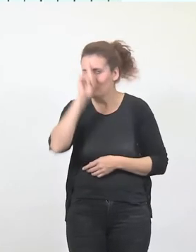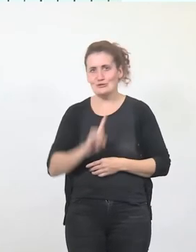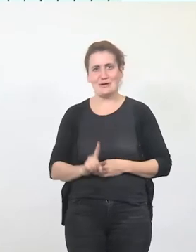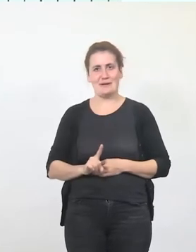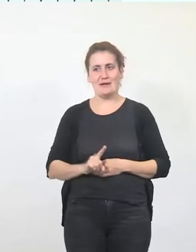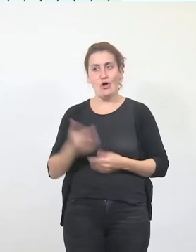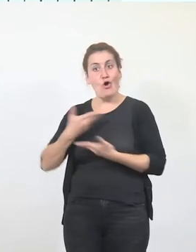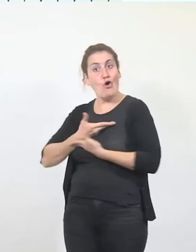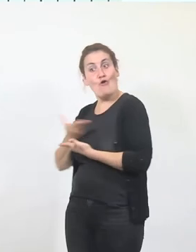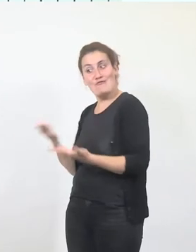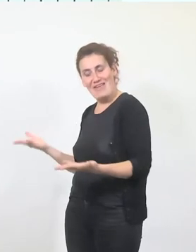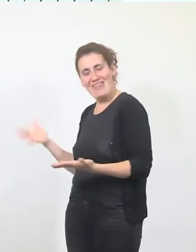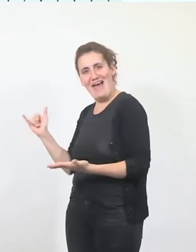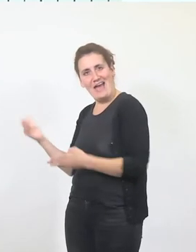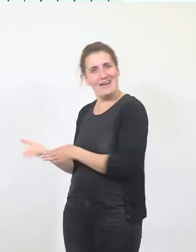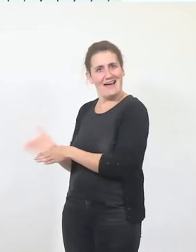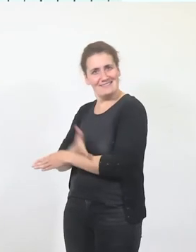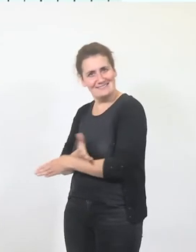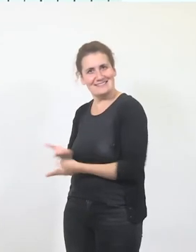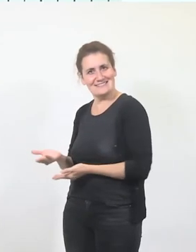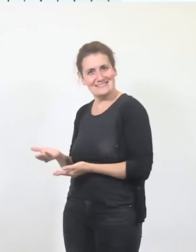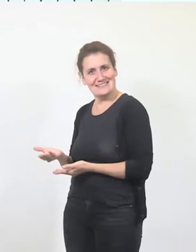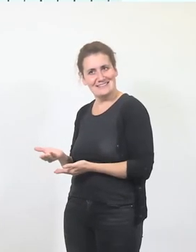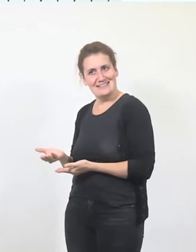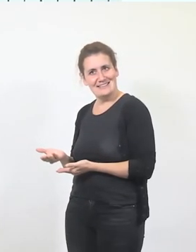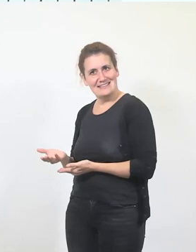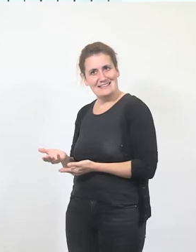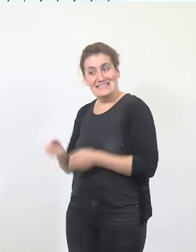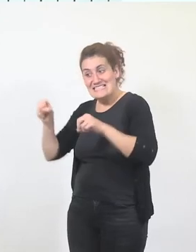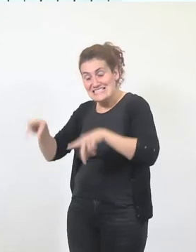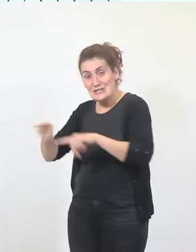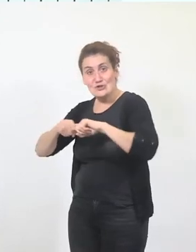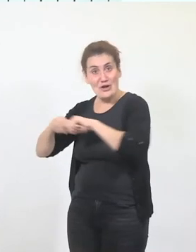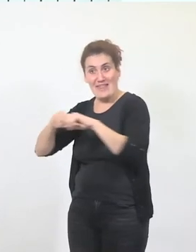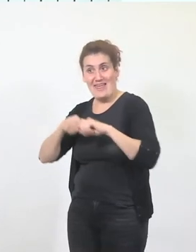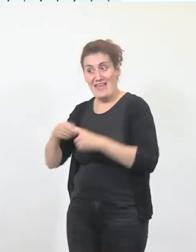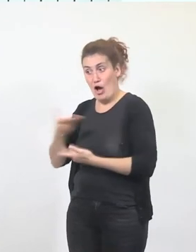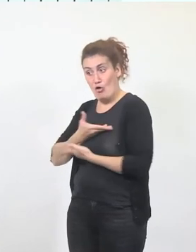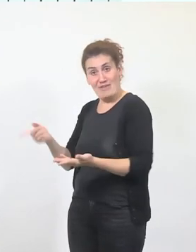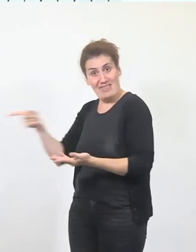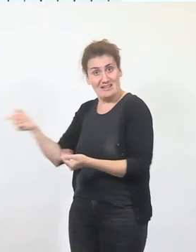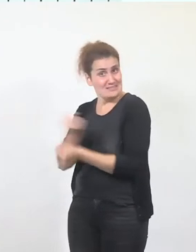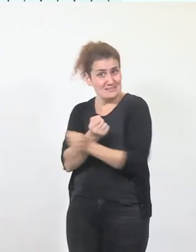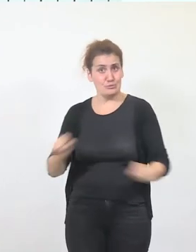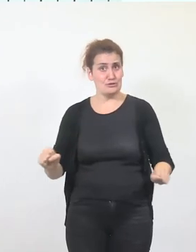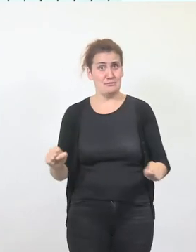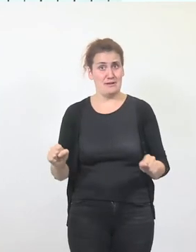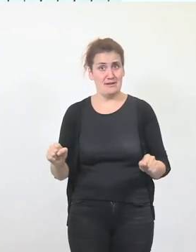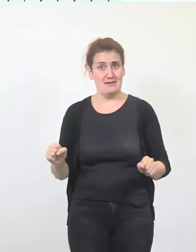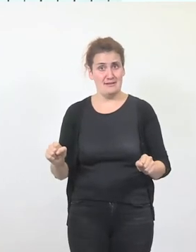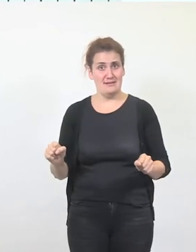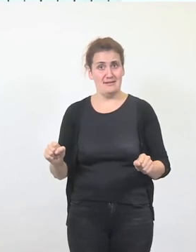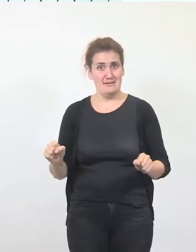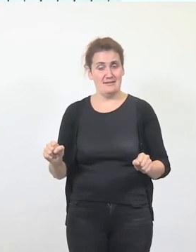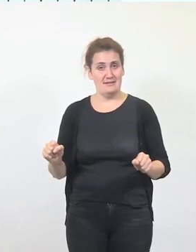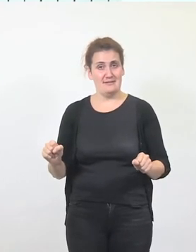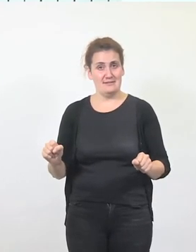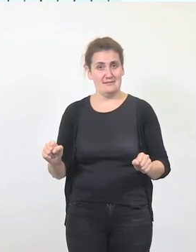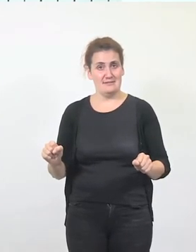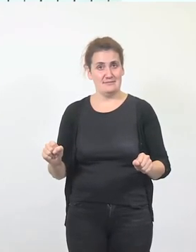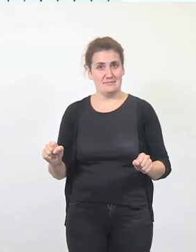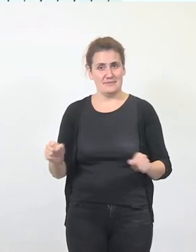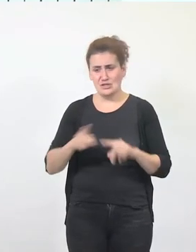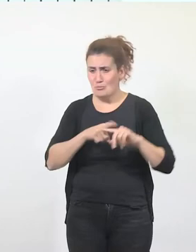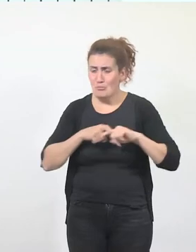Esa confianza, yo creo que si no fuera por la solidaridad, no hubiera sido tan importante